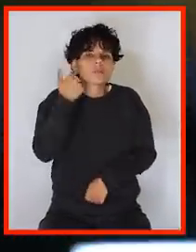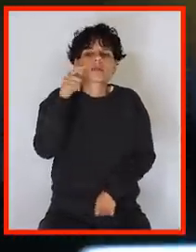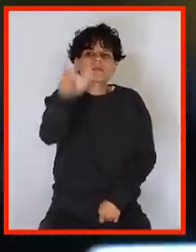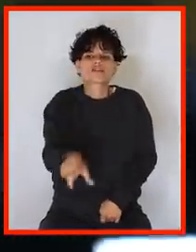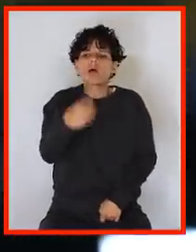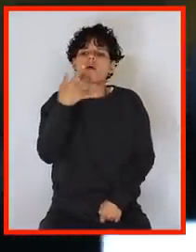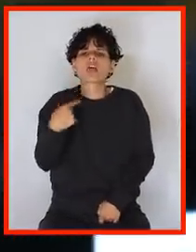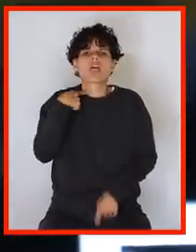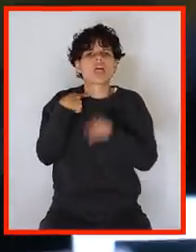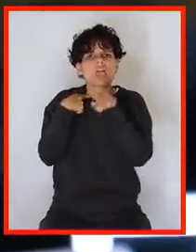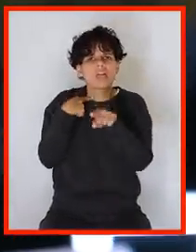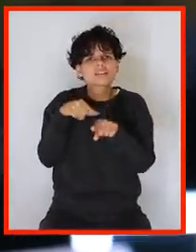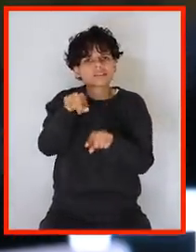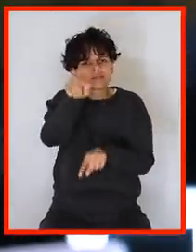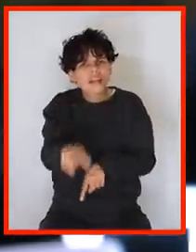una persona